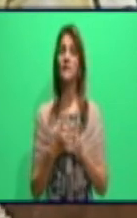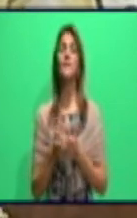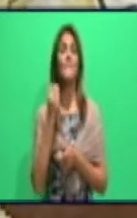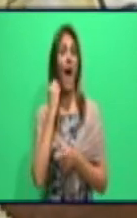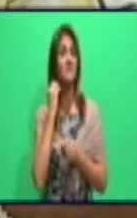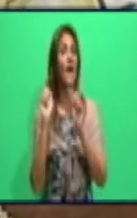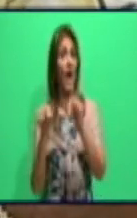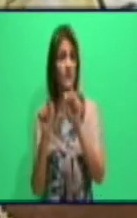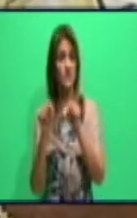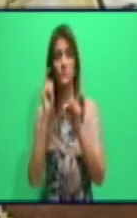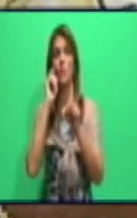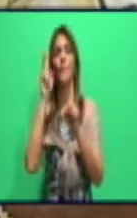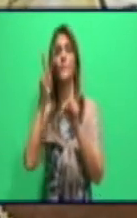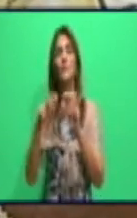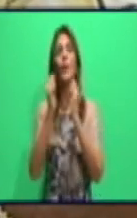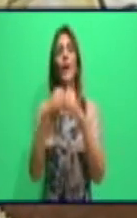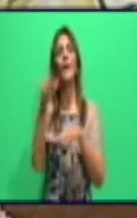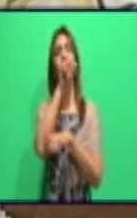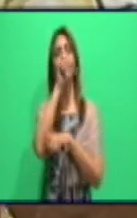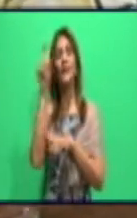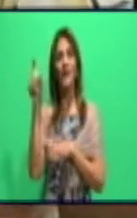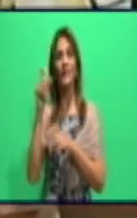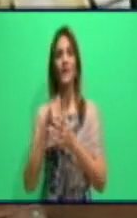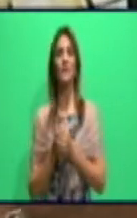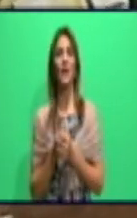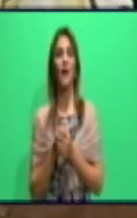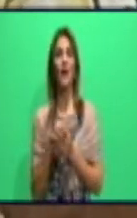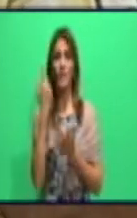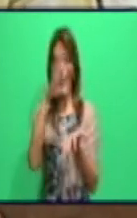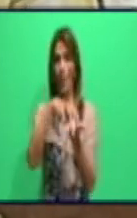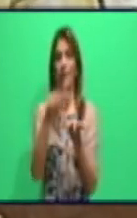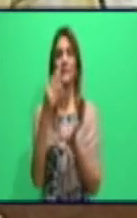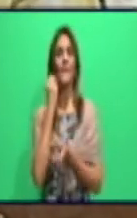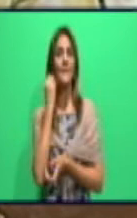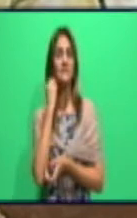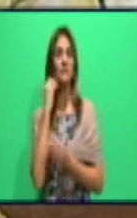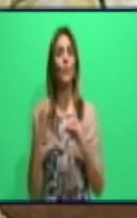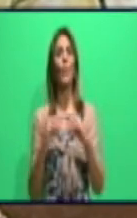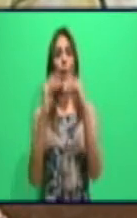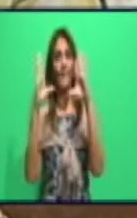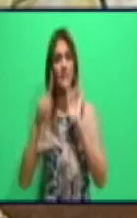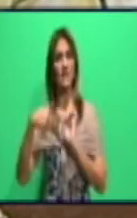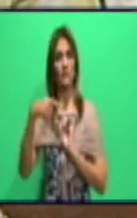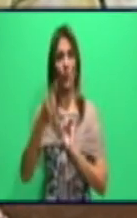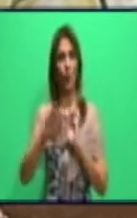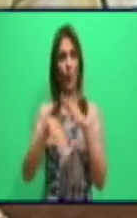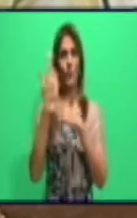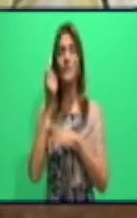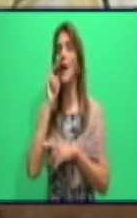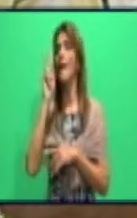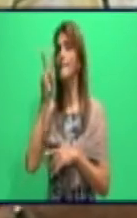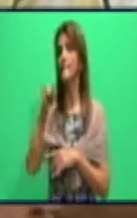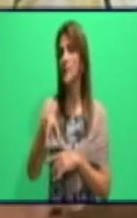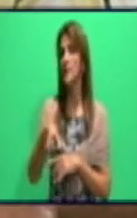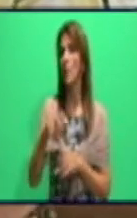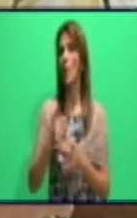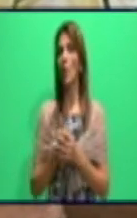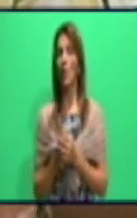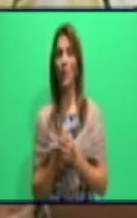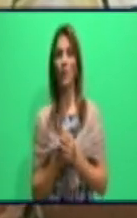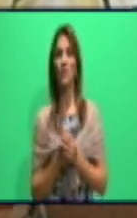que la pagaría manzanillo 3 que ya lo evaluamos en el horario de la mañana con los directivos de la empresa allí había un